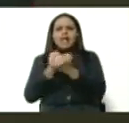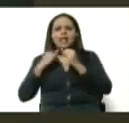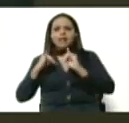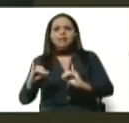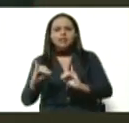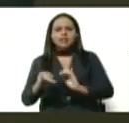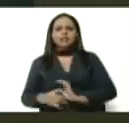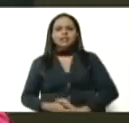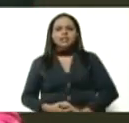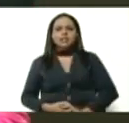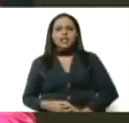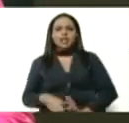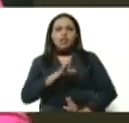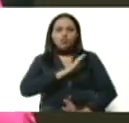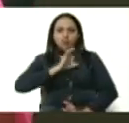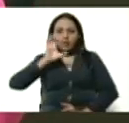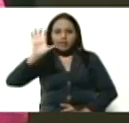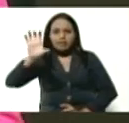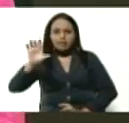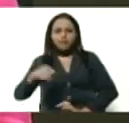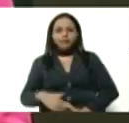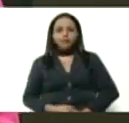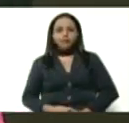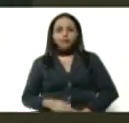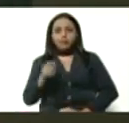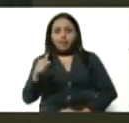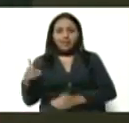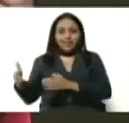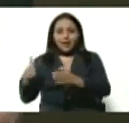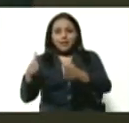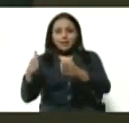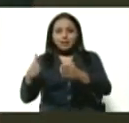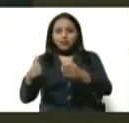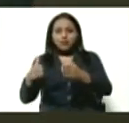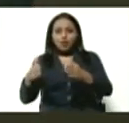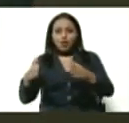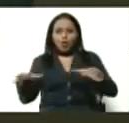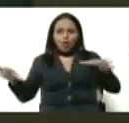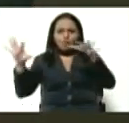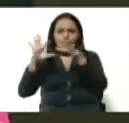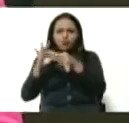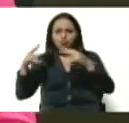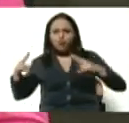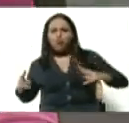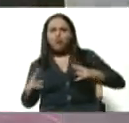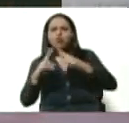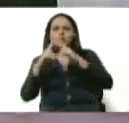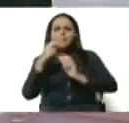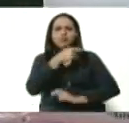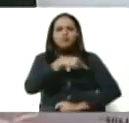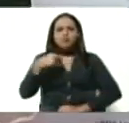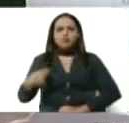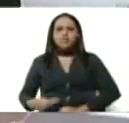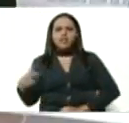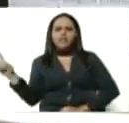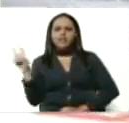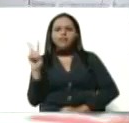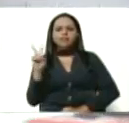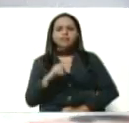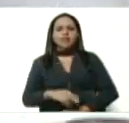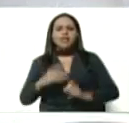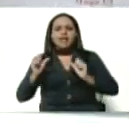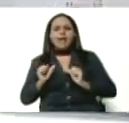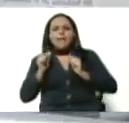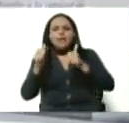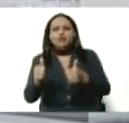independencia y de la soberanía. En este camino común nos conseguimos China y Venezuela. Y empezó